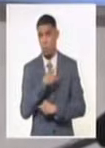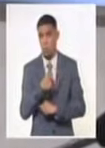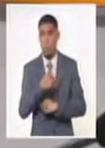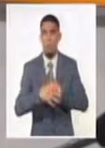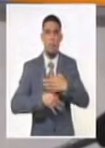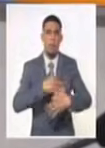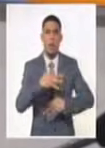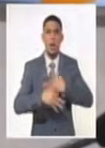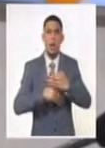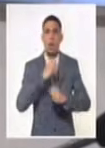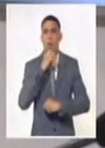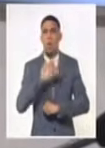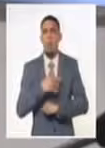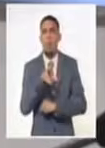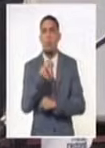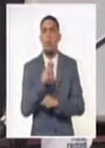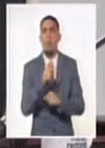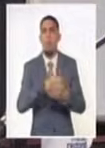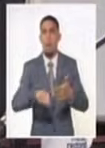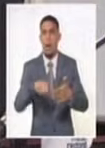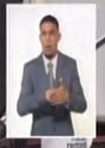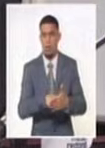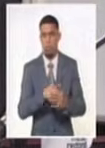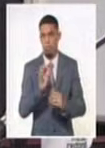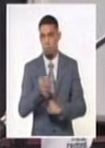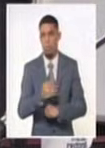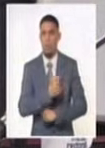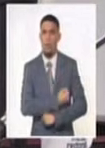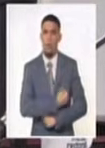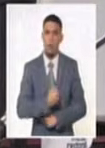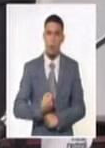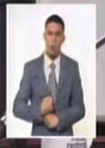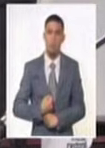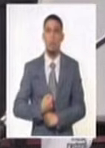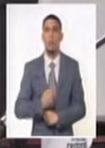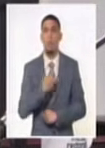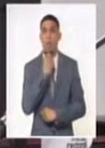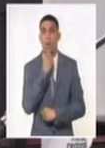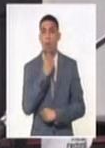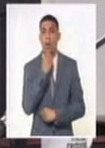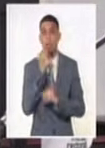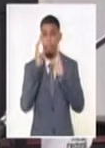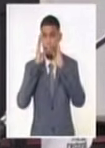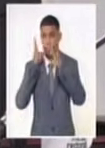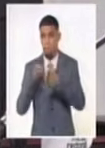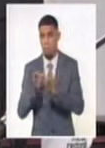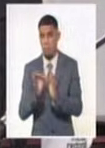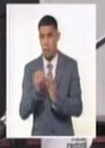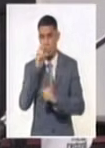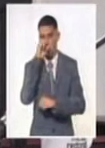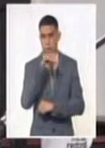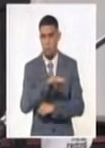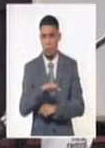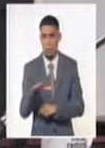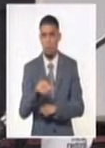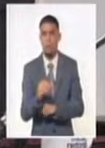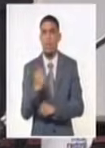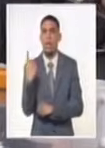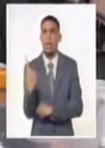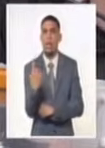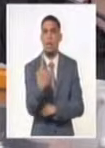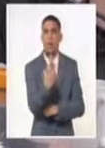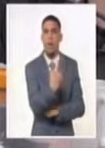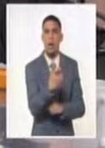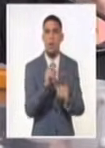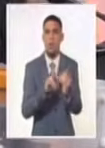se iba a implementar todo el esfuerzo que había que hacer también para adecuar decisiones a cada uno de los territorios, a cada una de las escuelas. ¿Qué ha